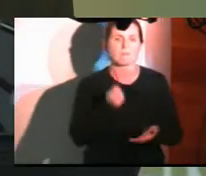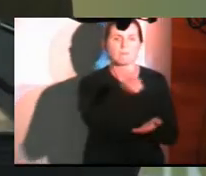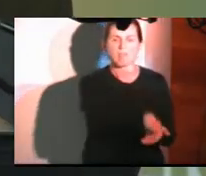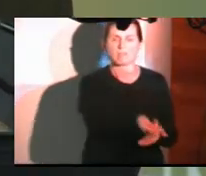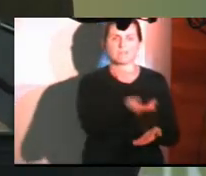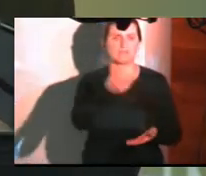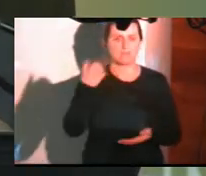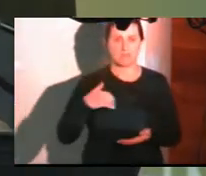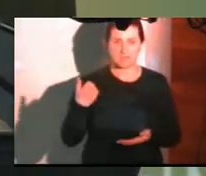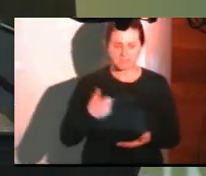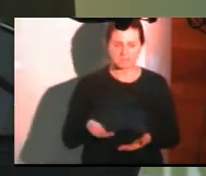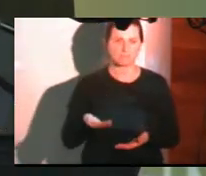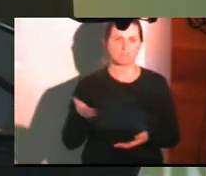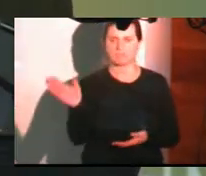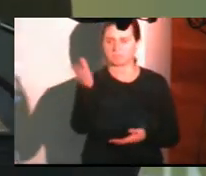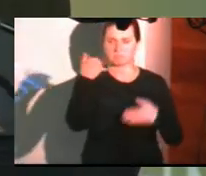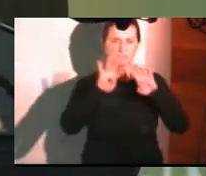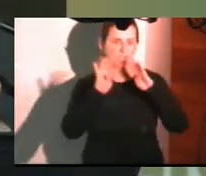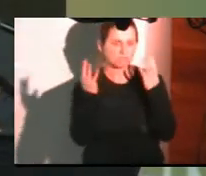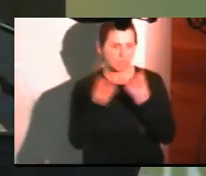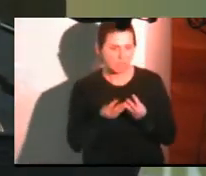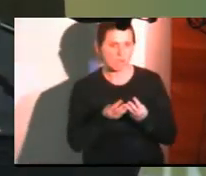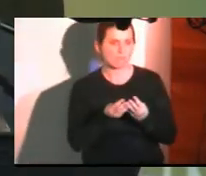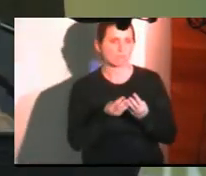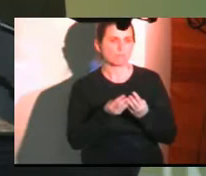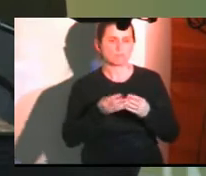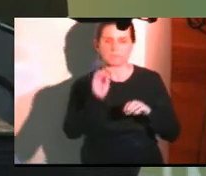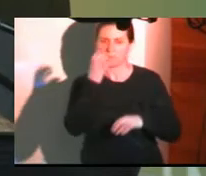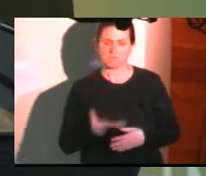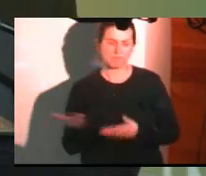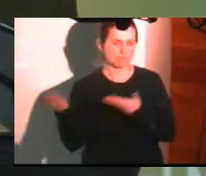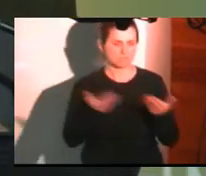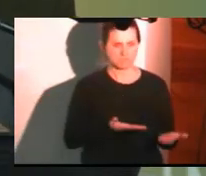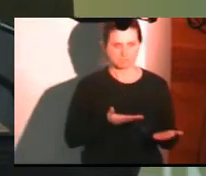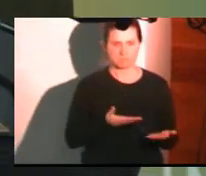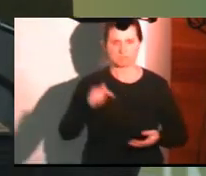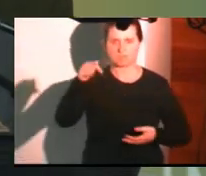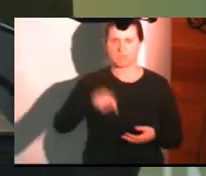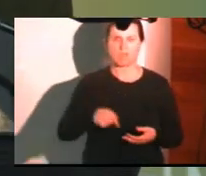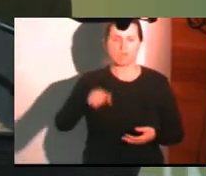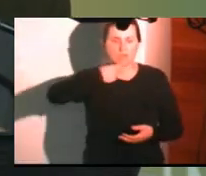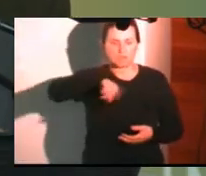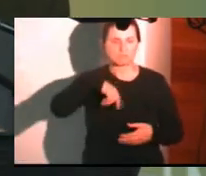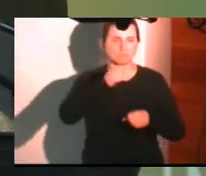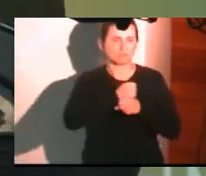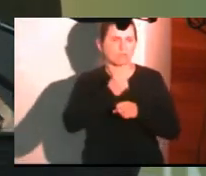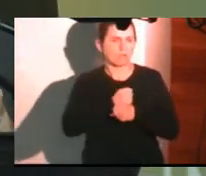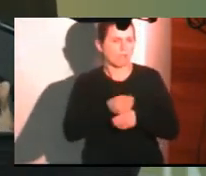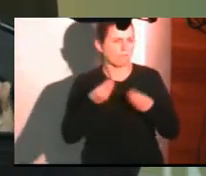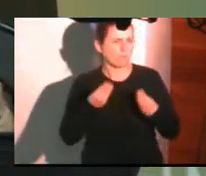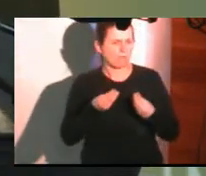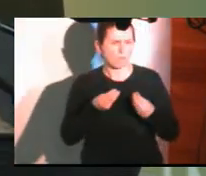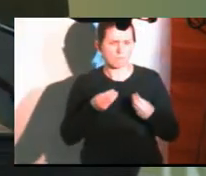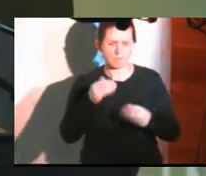es la plataforma. Lo que hay que buscar es el desafío, y lo estamos haciendo a través del ámbito de la educación, con el